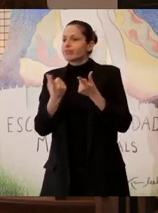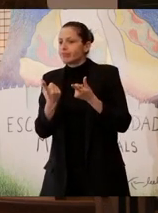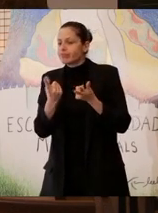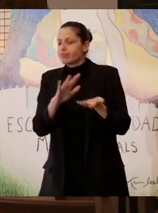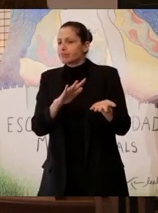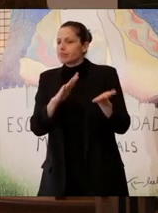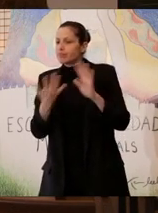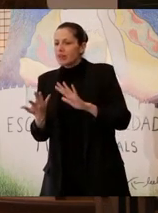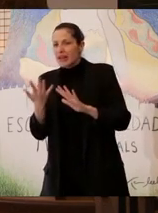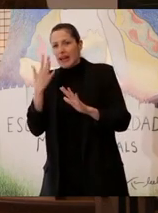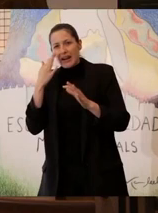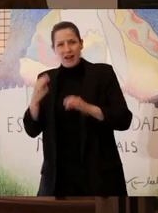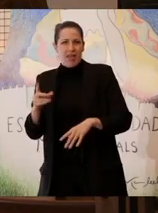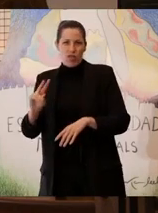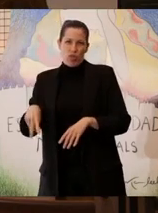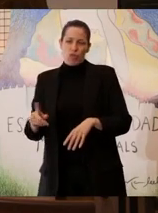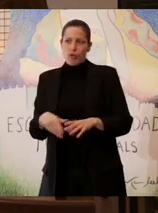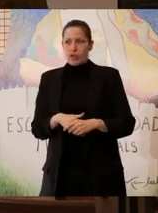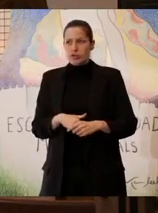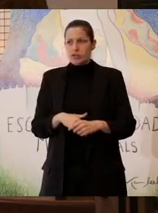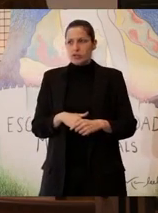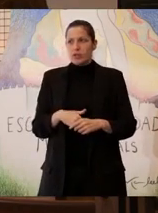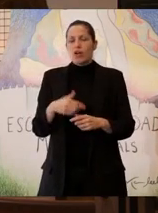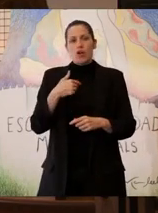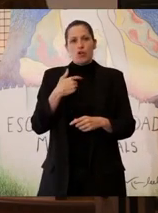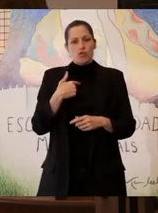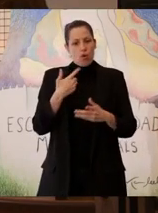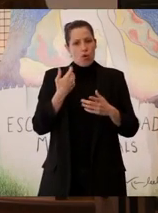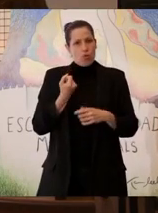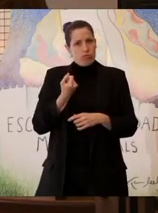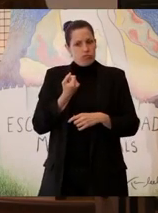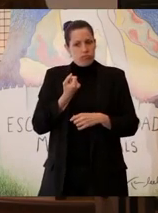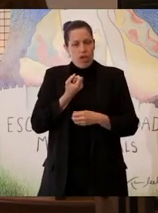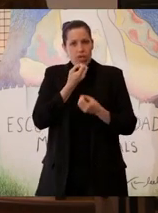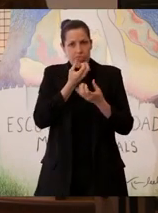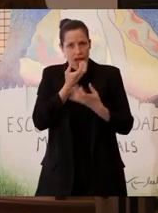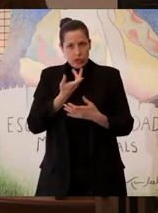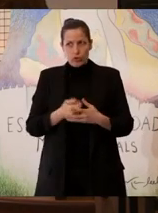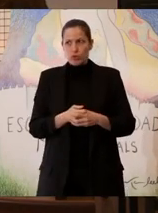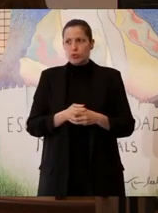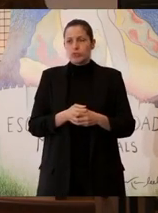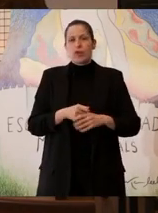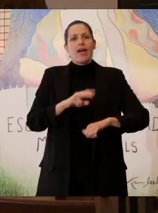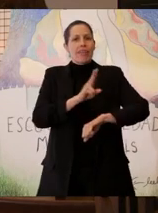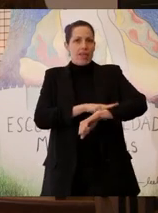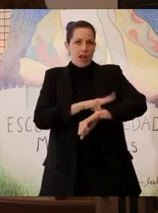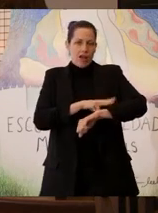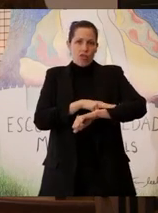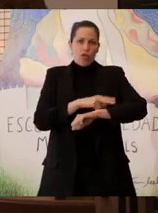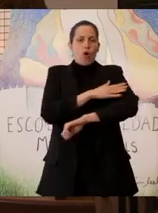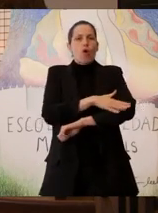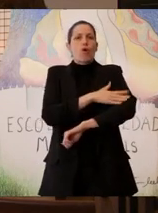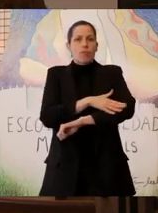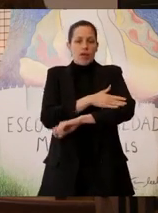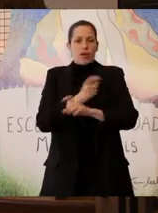realidad. Yo tengo aquí unas cifras que sacamos del ámbito de la Delegación del Gobierno contra la Violencia de Género que nos indican